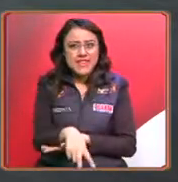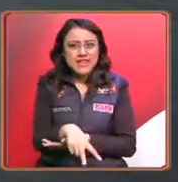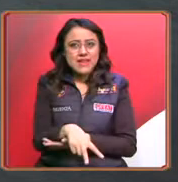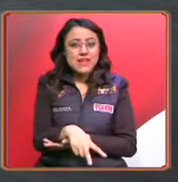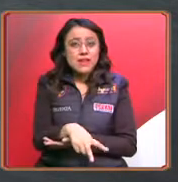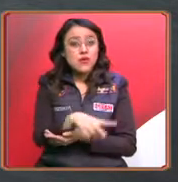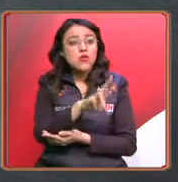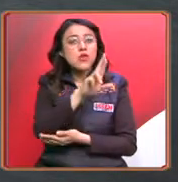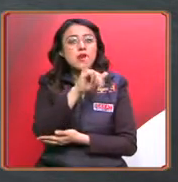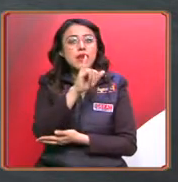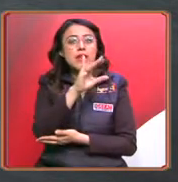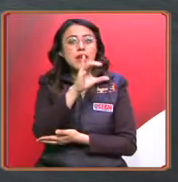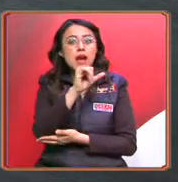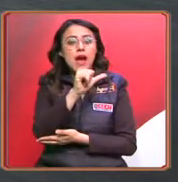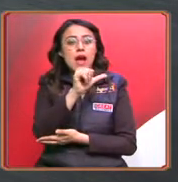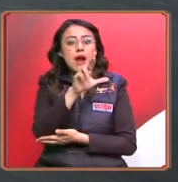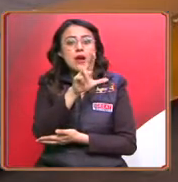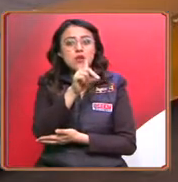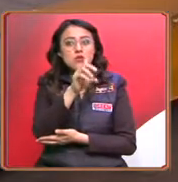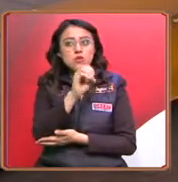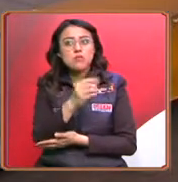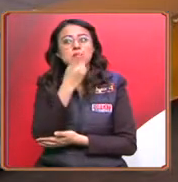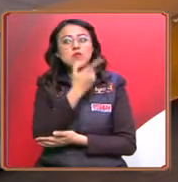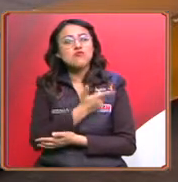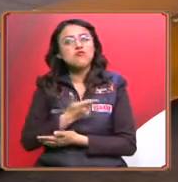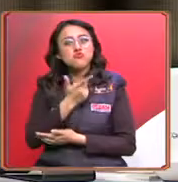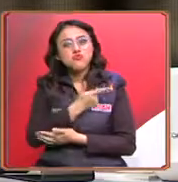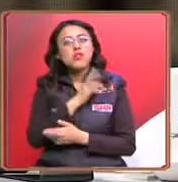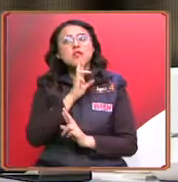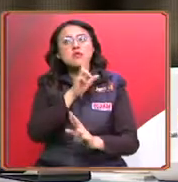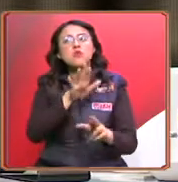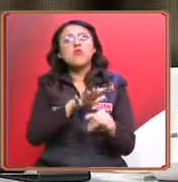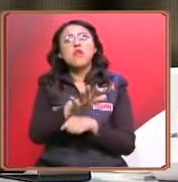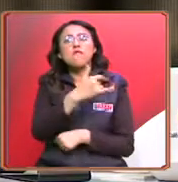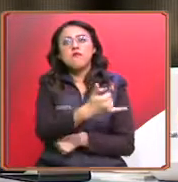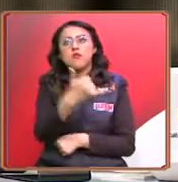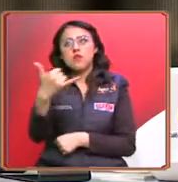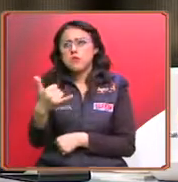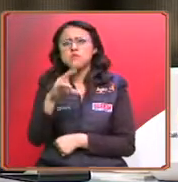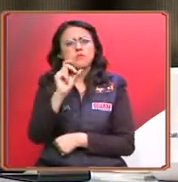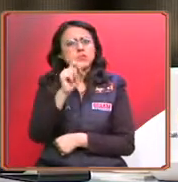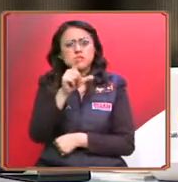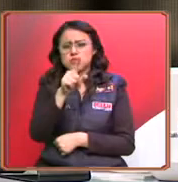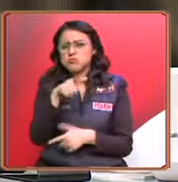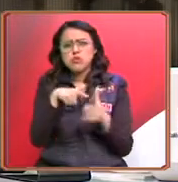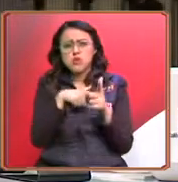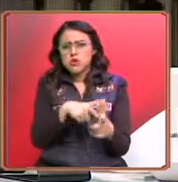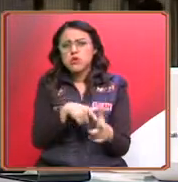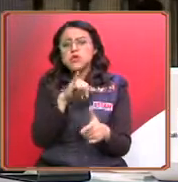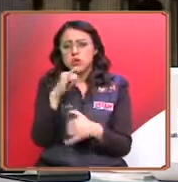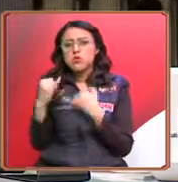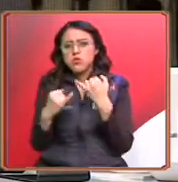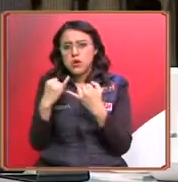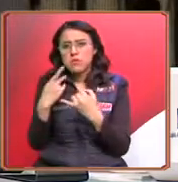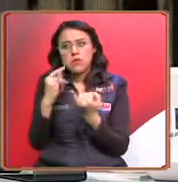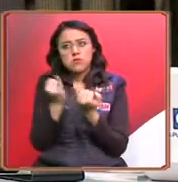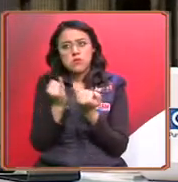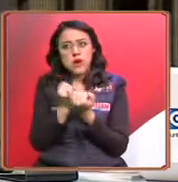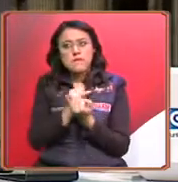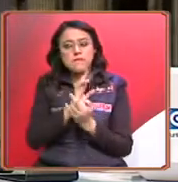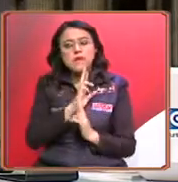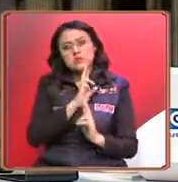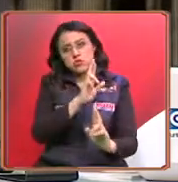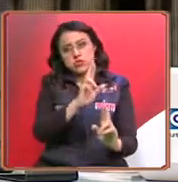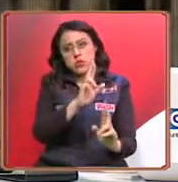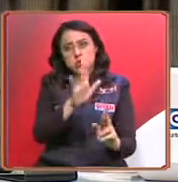un tocayo tuyo, Ricardo. ¿También se llama Ricardo? Con todo gusto te contesto lo de Infonavit. No, lo sigo contestando aunque estemos en Juguetón. Con todo gusto. Lo único que tienes que